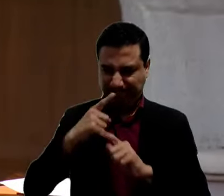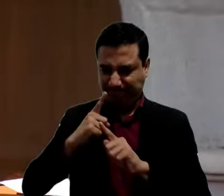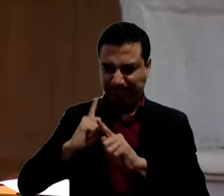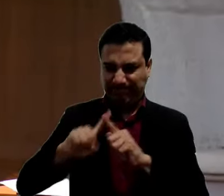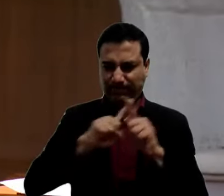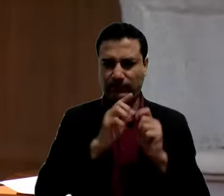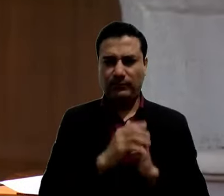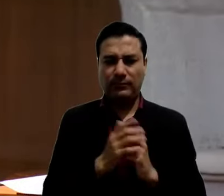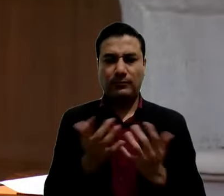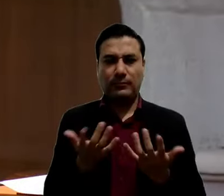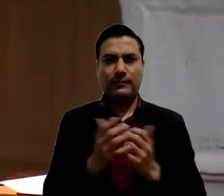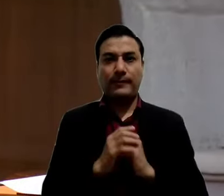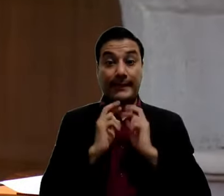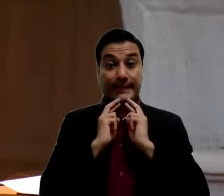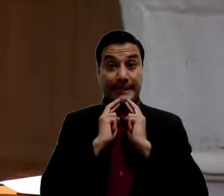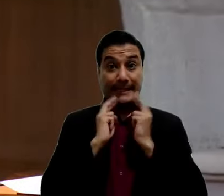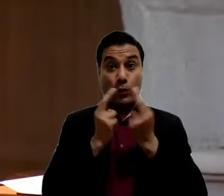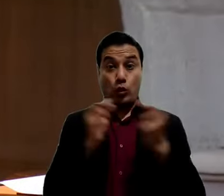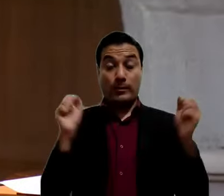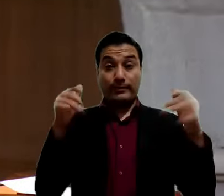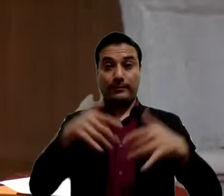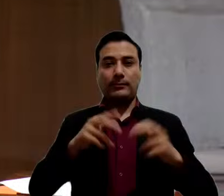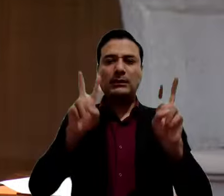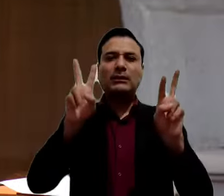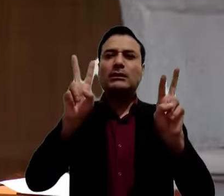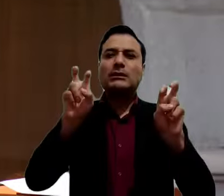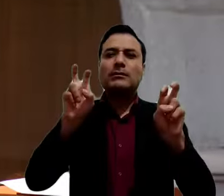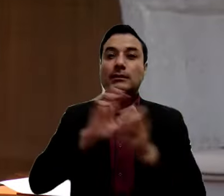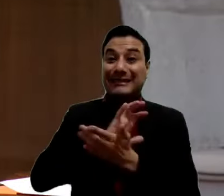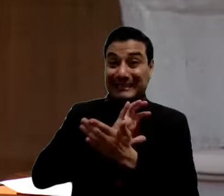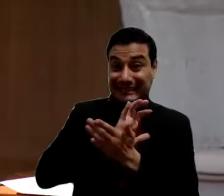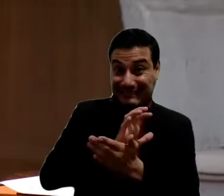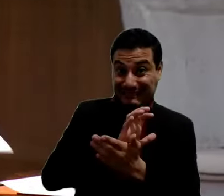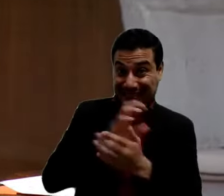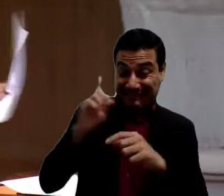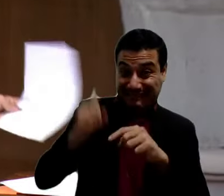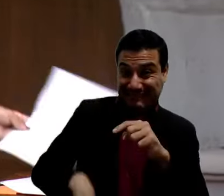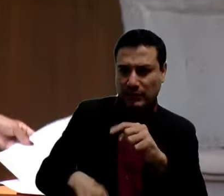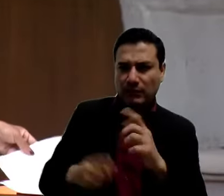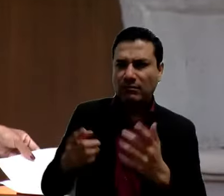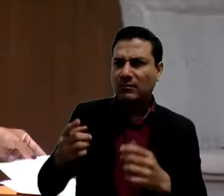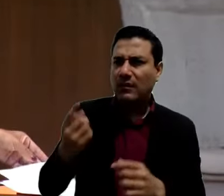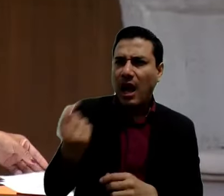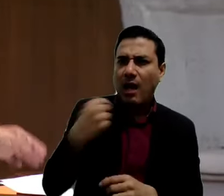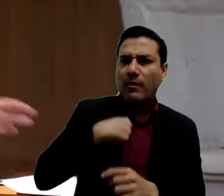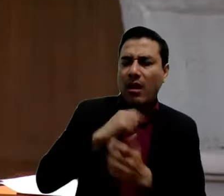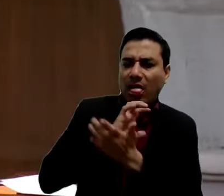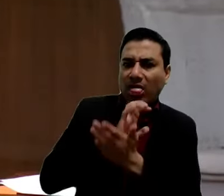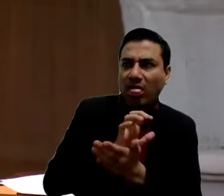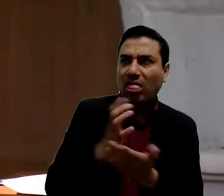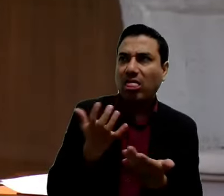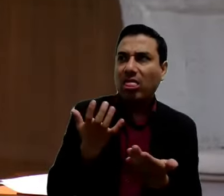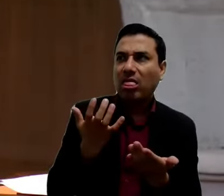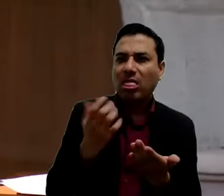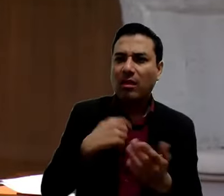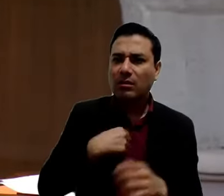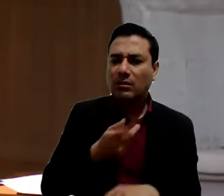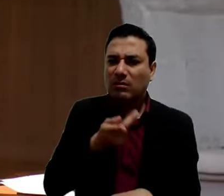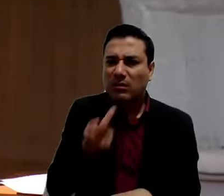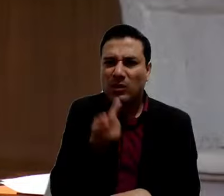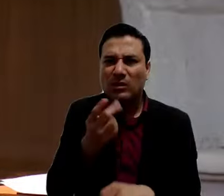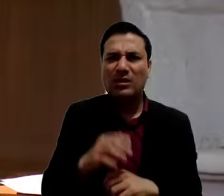marco de un evento contra la discriminación nos discriminaron y yo les pregunto por qué